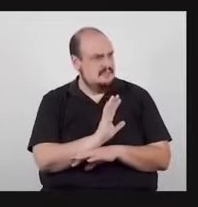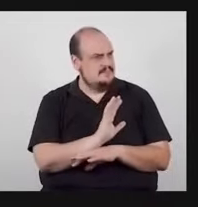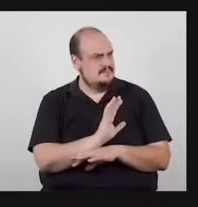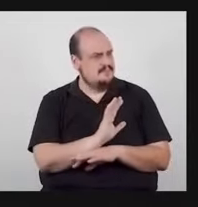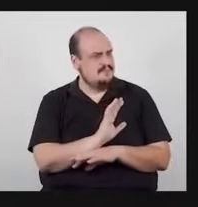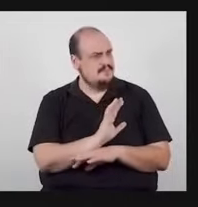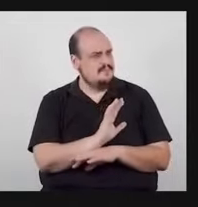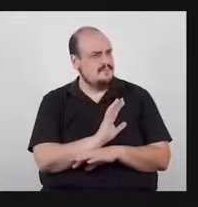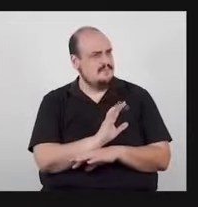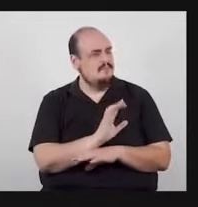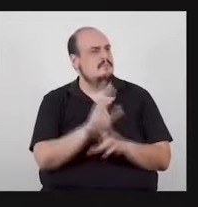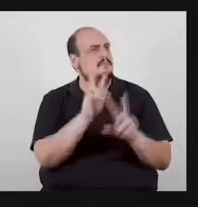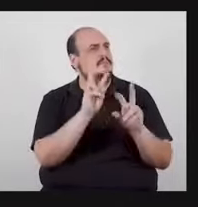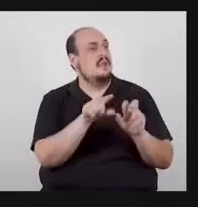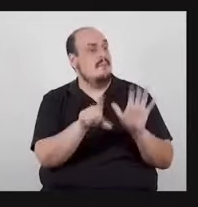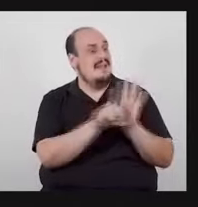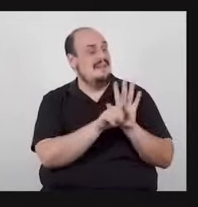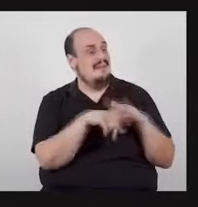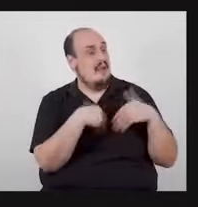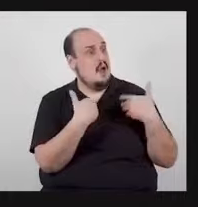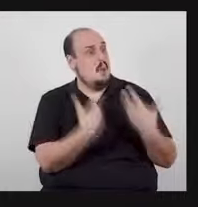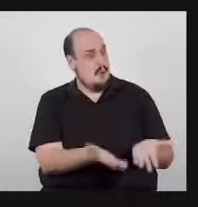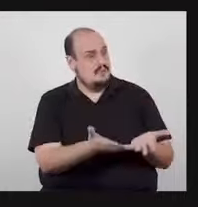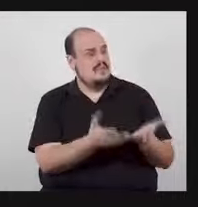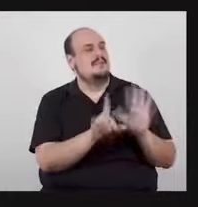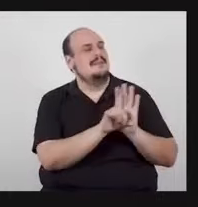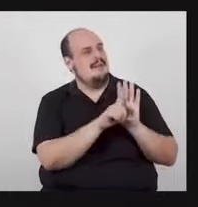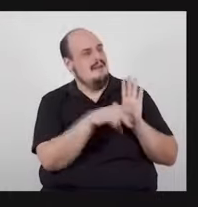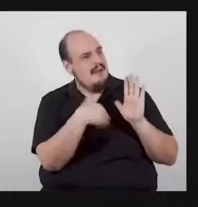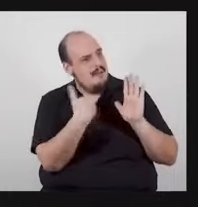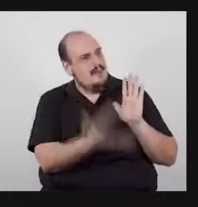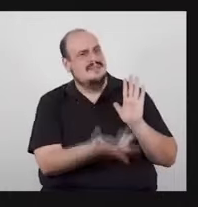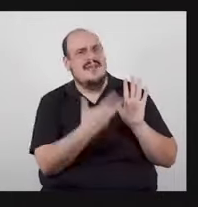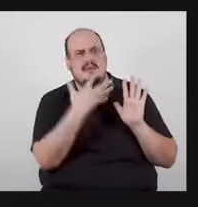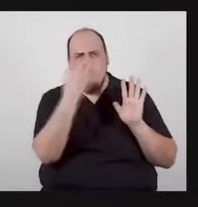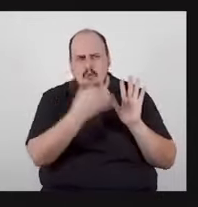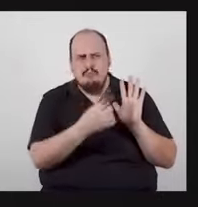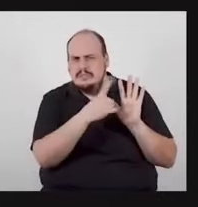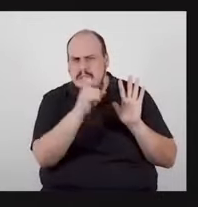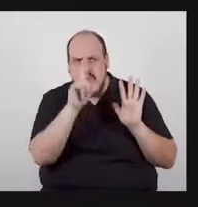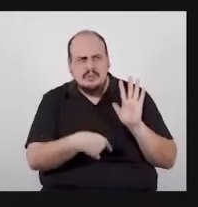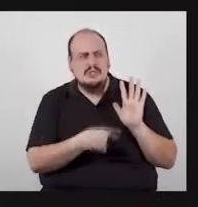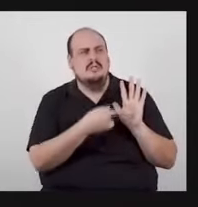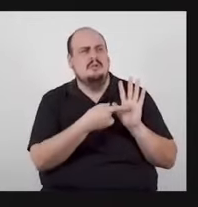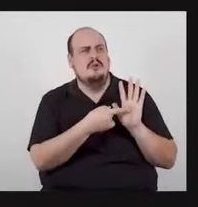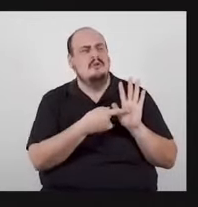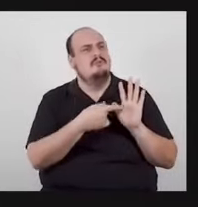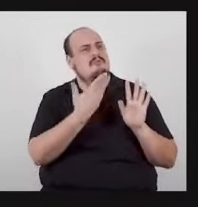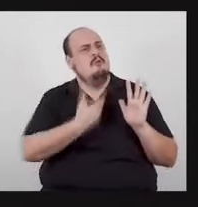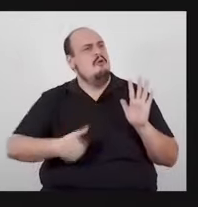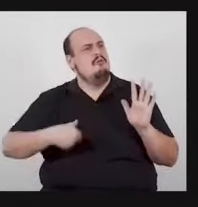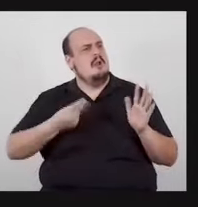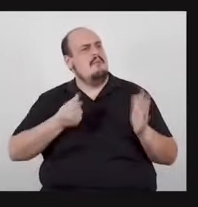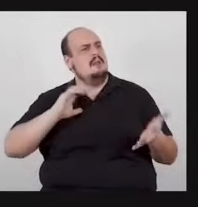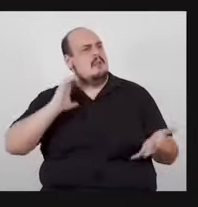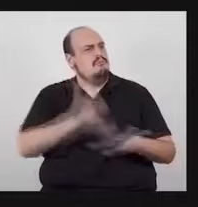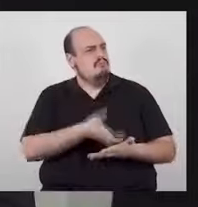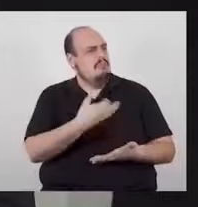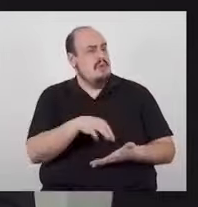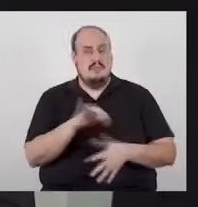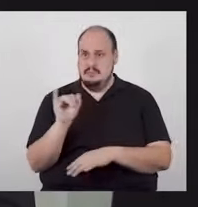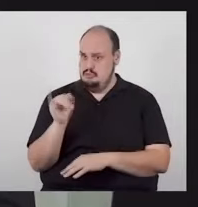aprovechar la ley, digo, aprovecharla y llevarla adelante con seriedad, es, bueno, una inversión en esto. Sí, sí,